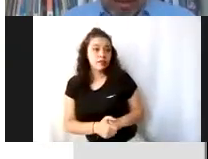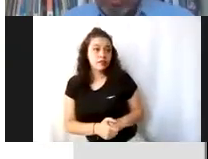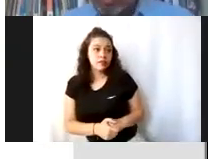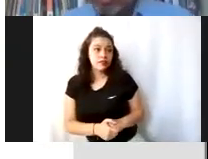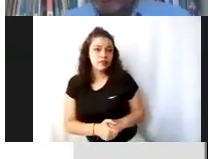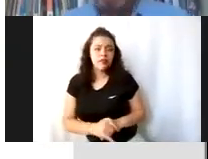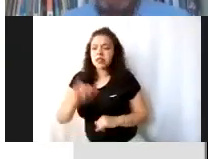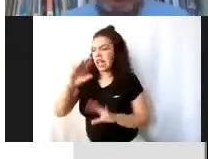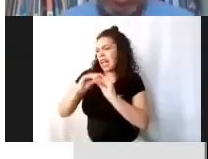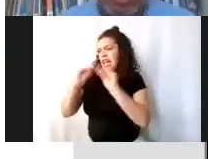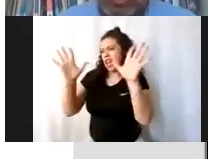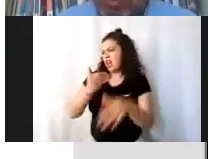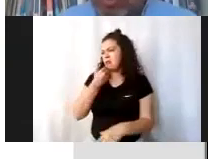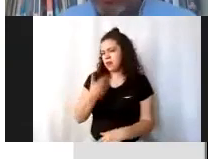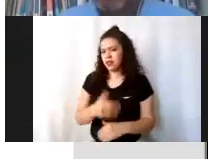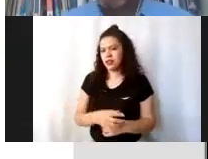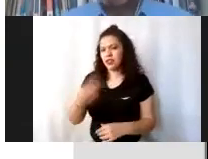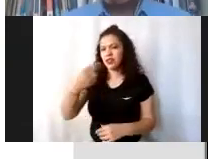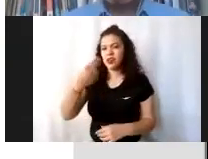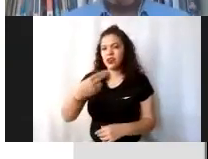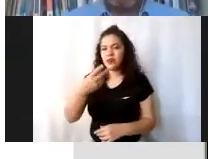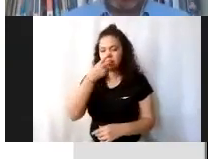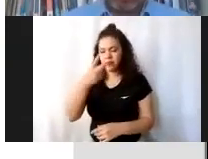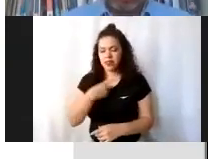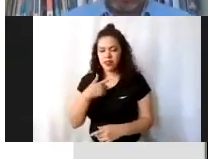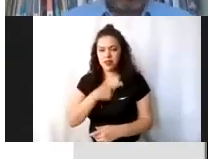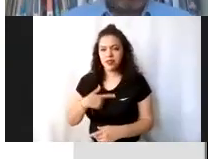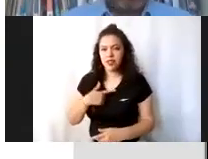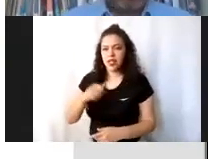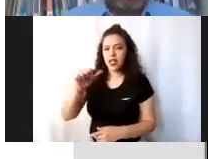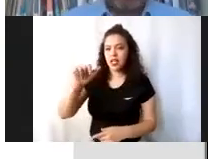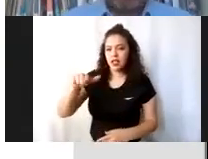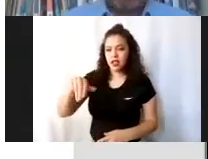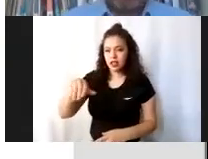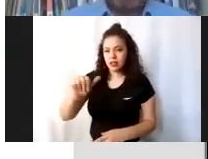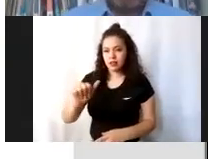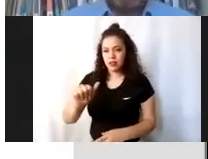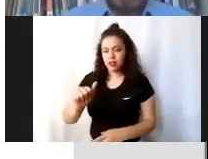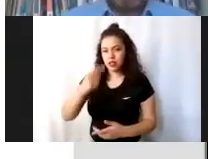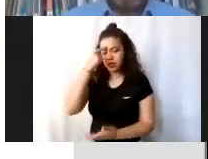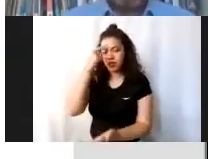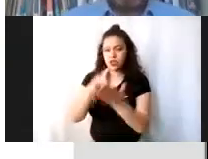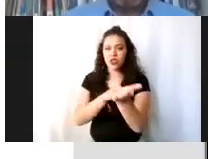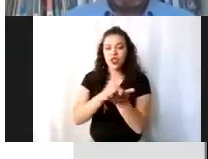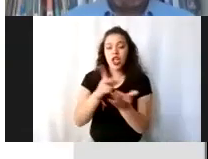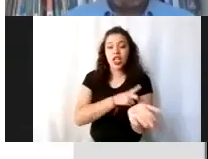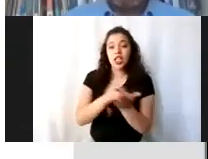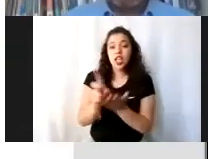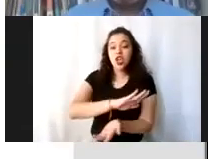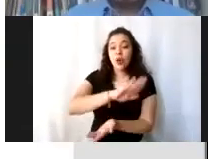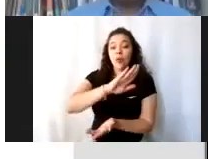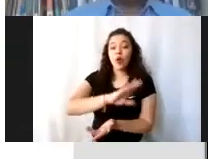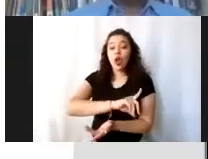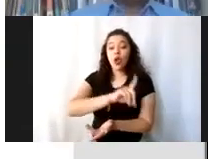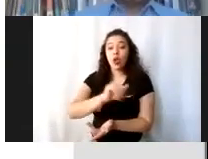Sí, claro, por supuesto. Nada más si nos dices tu nombre, con todo gusto. Sí. Alma, y me parece que son los derechos post-mortem, en donde